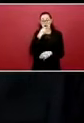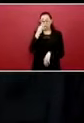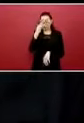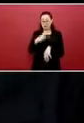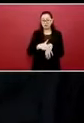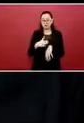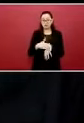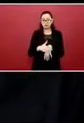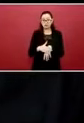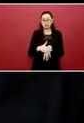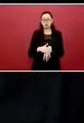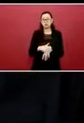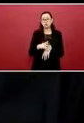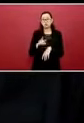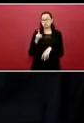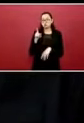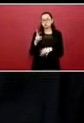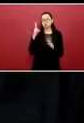reciben estos